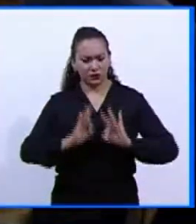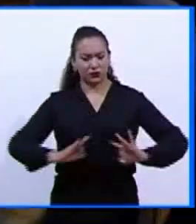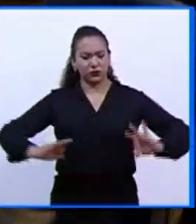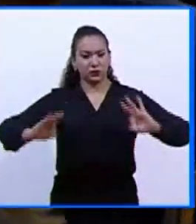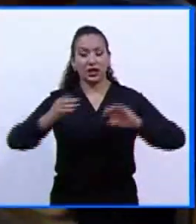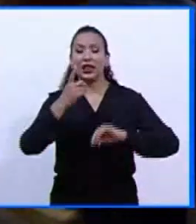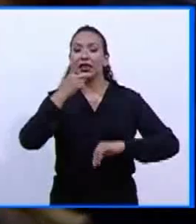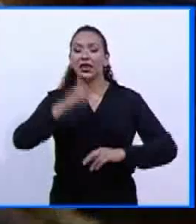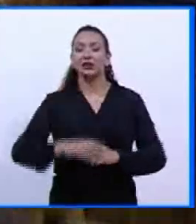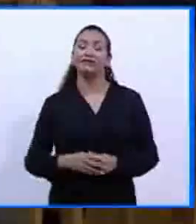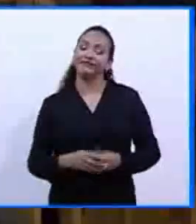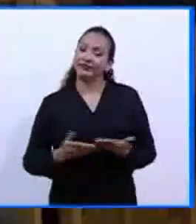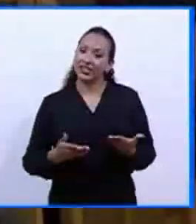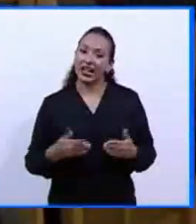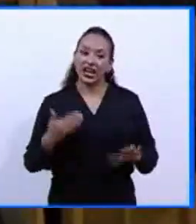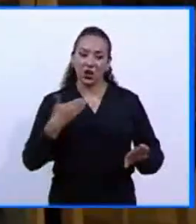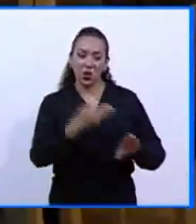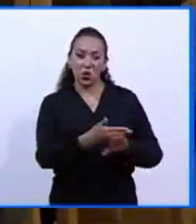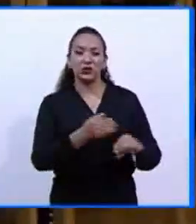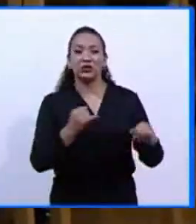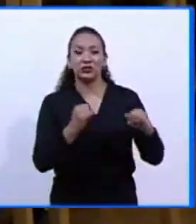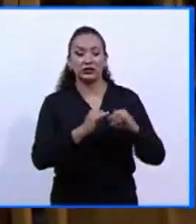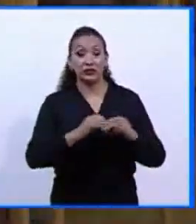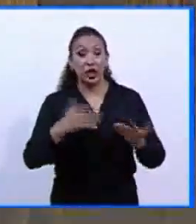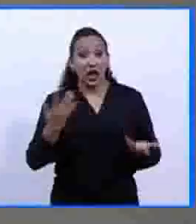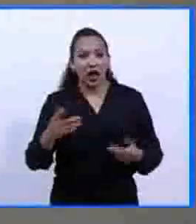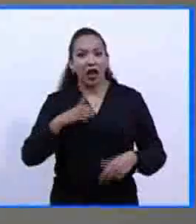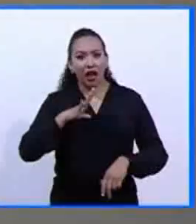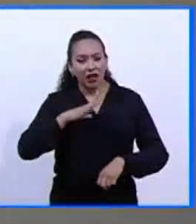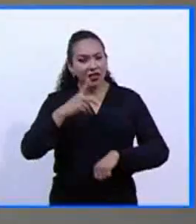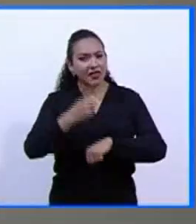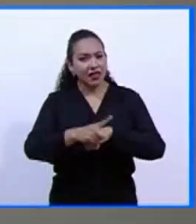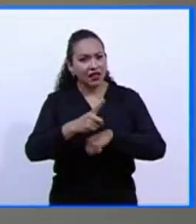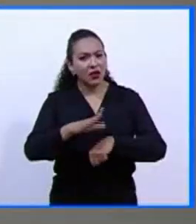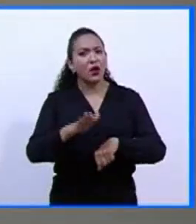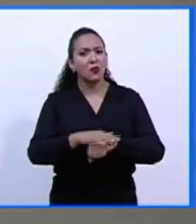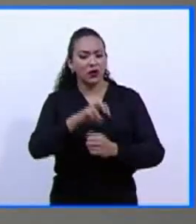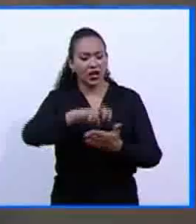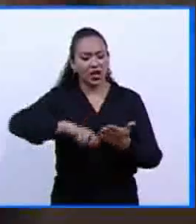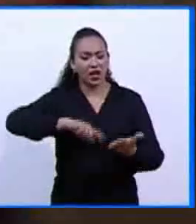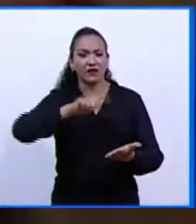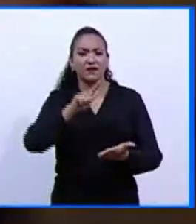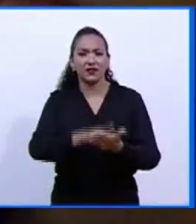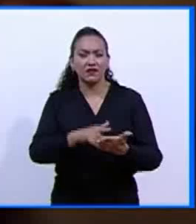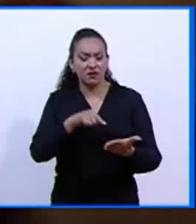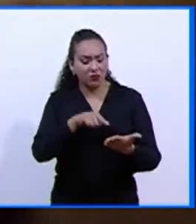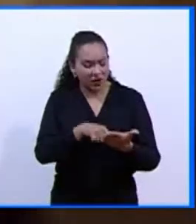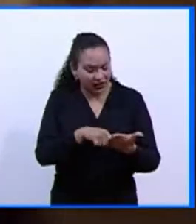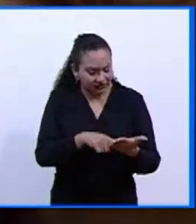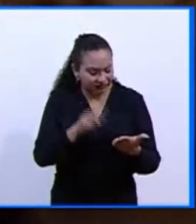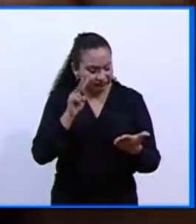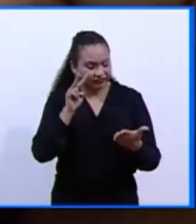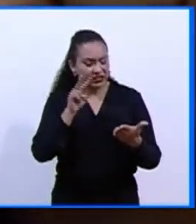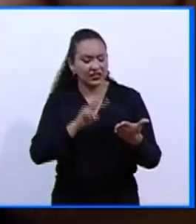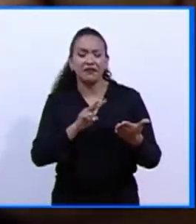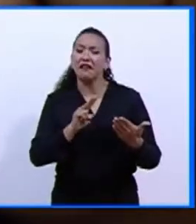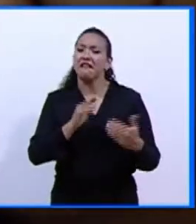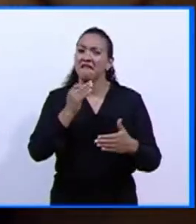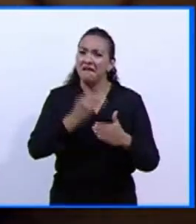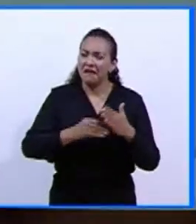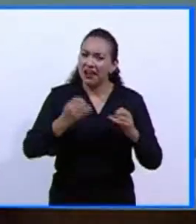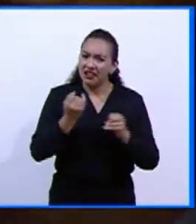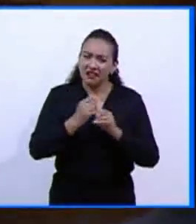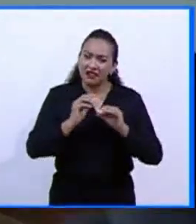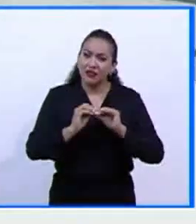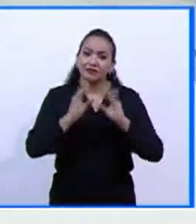el daño institucional generado por la aprobación de la reforma ha derivado en un vacío que conlleva a la denegación de la justicia.